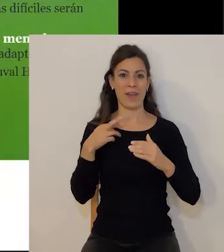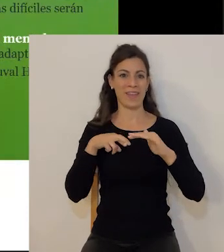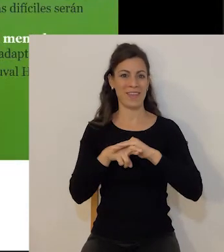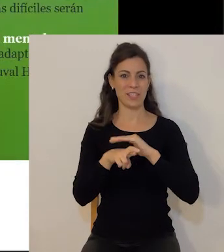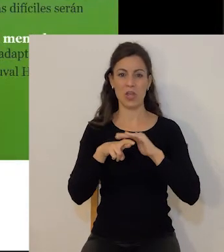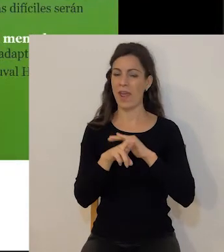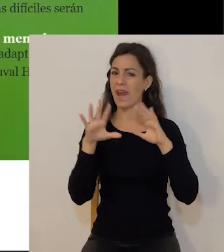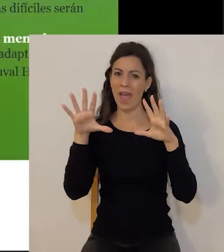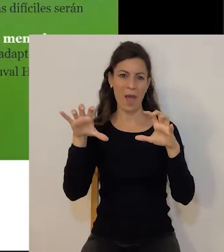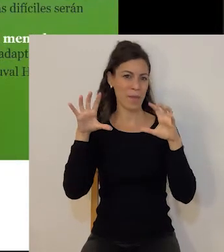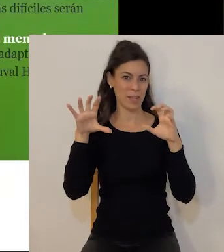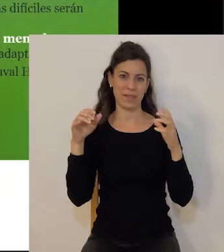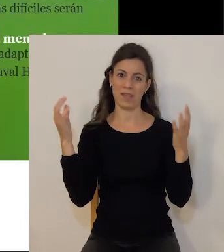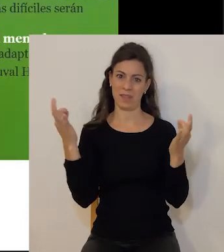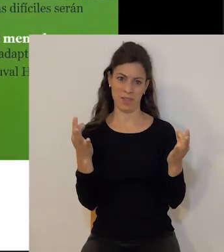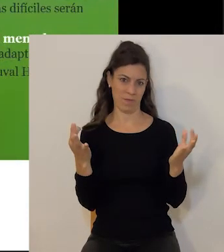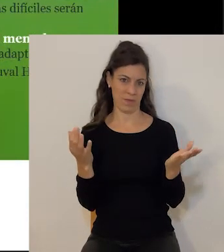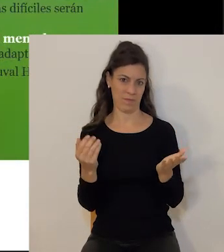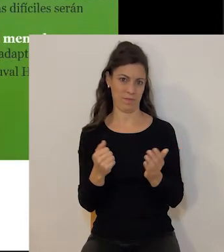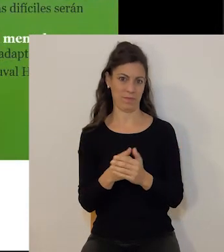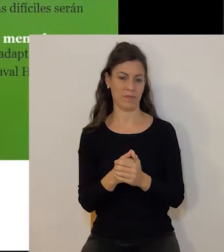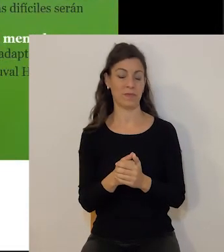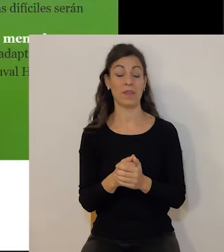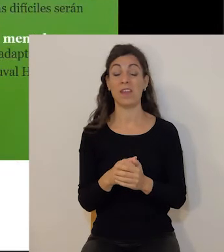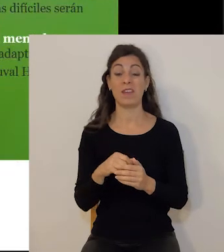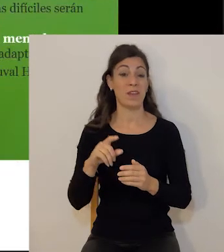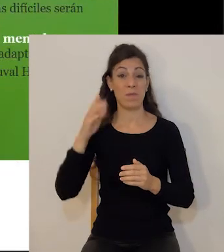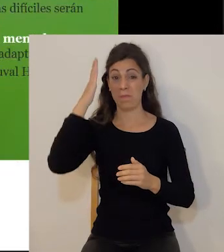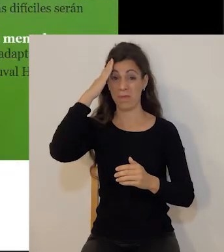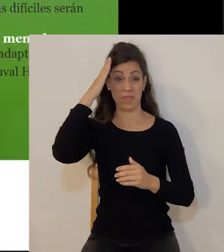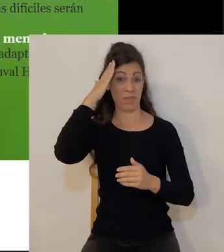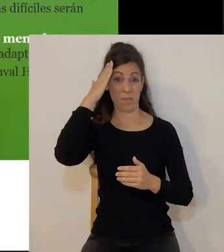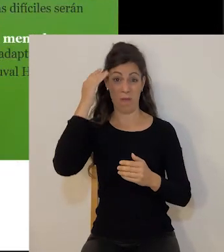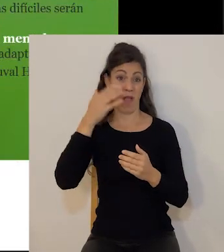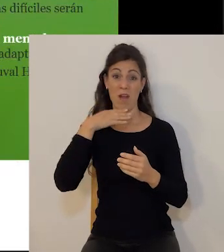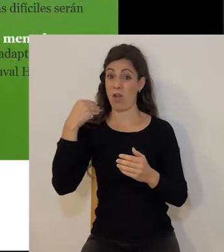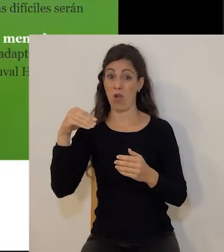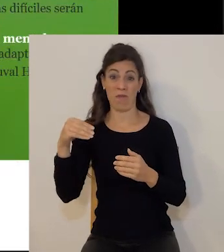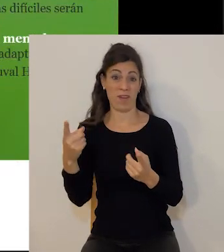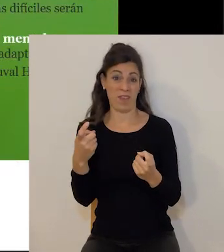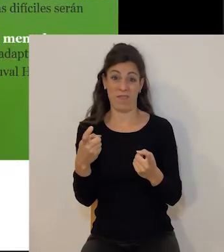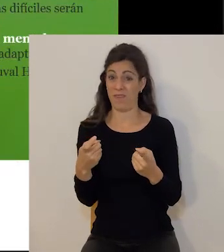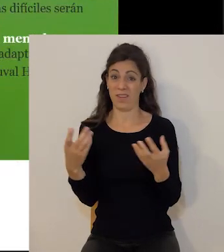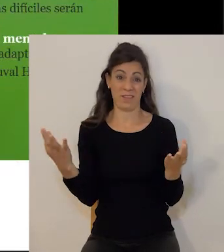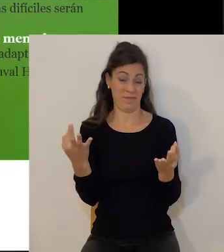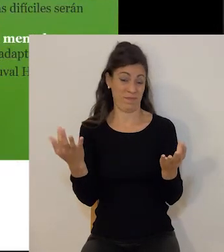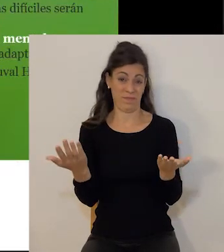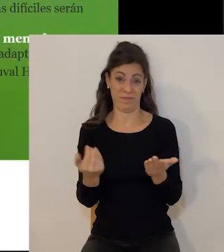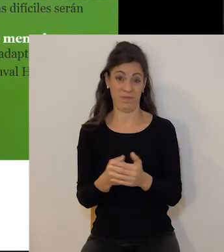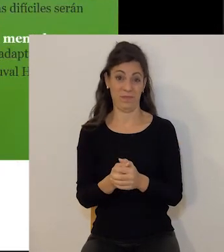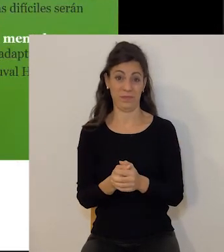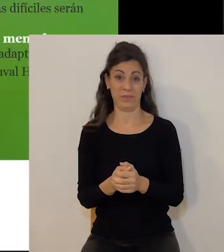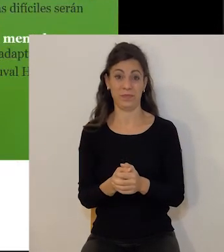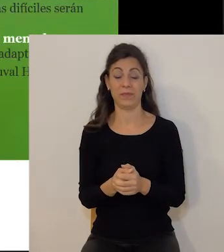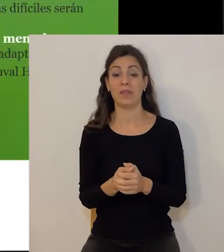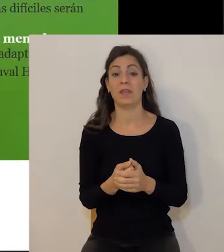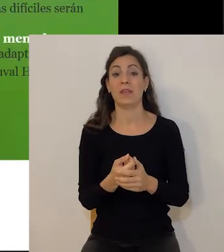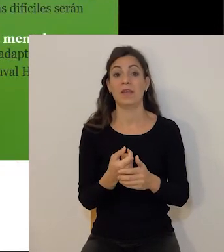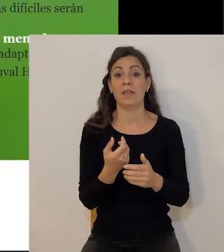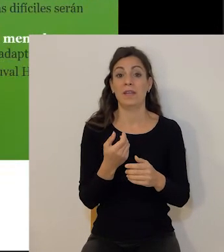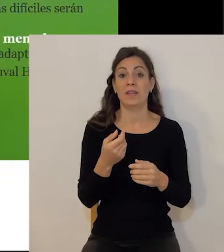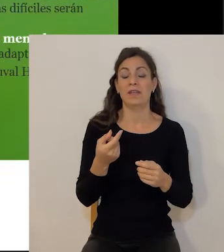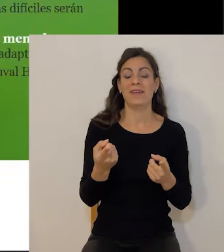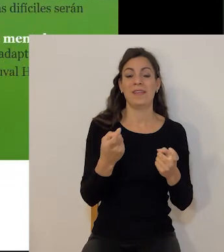es lo primero y prioritario que necesitan los jóvenes, tengan o no tengan una